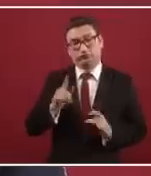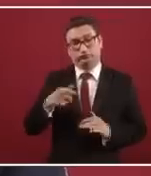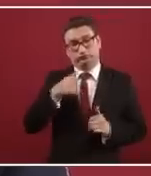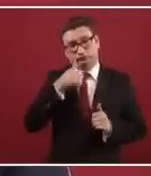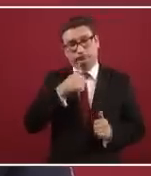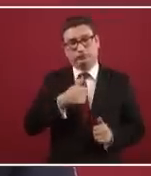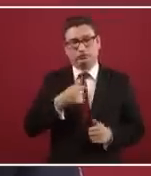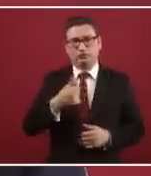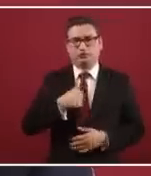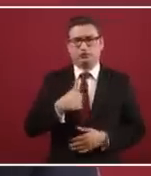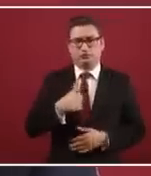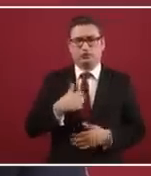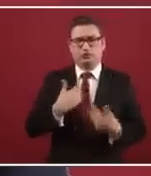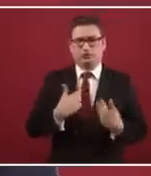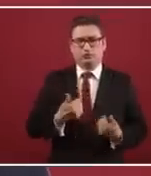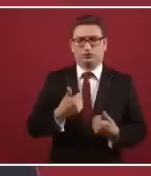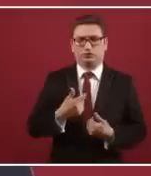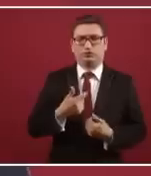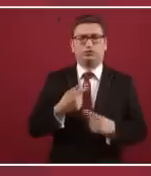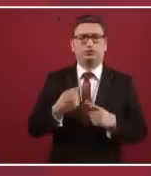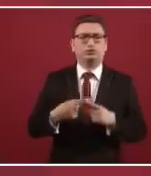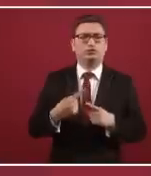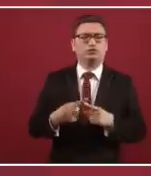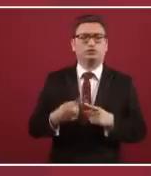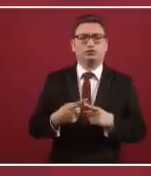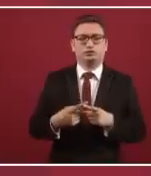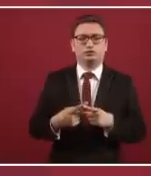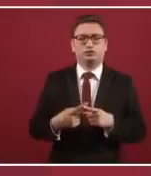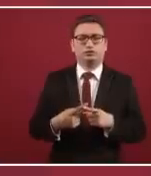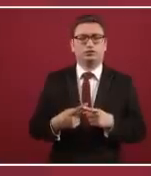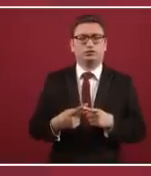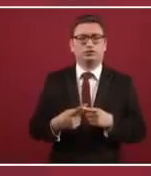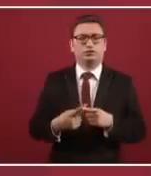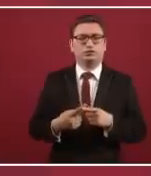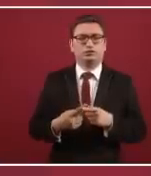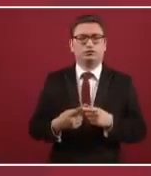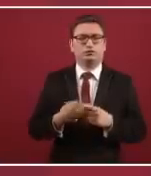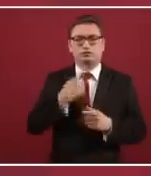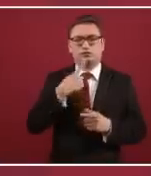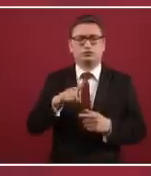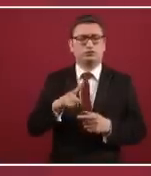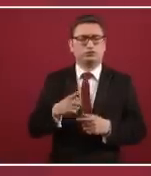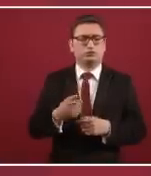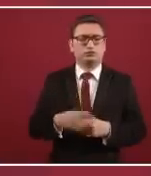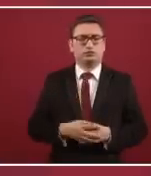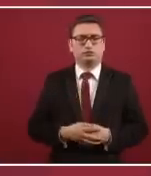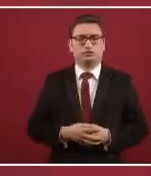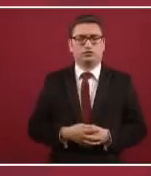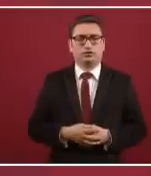Tengo entendido que la presentó un